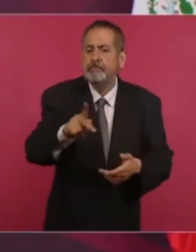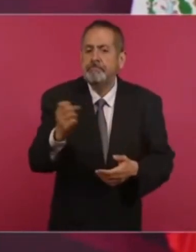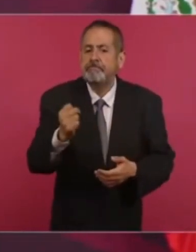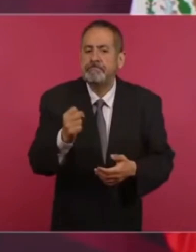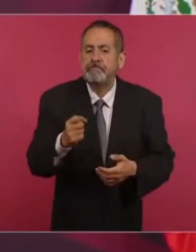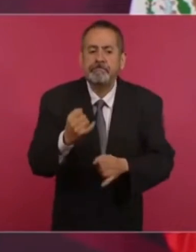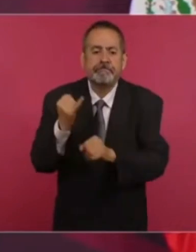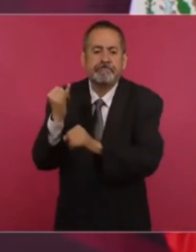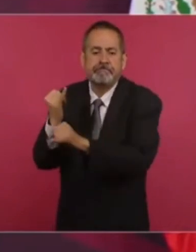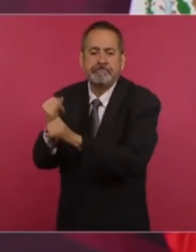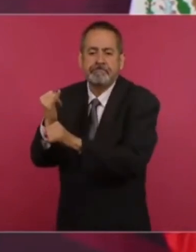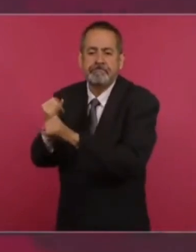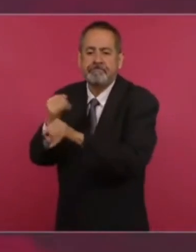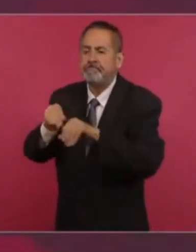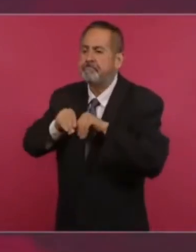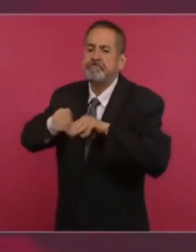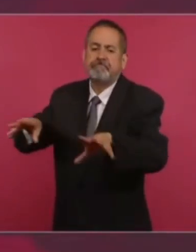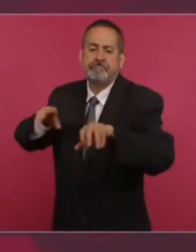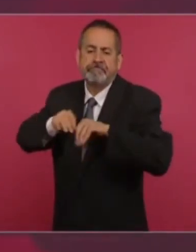ese entonces no había